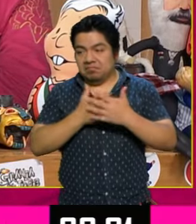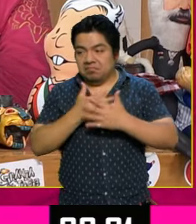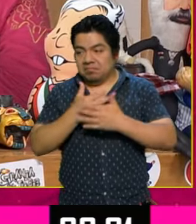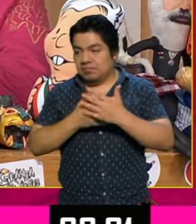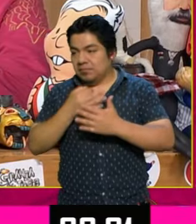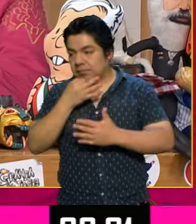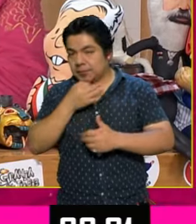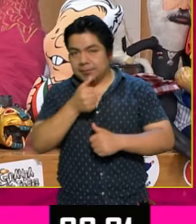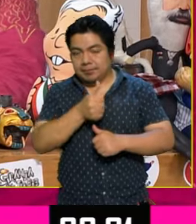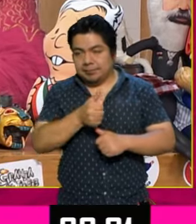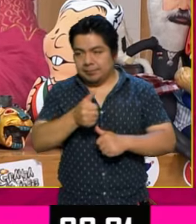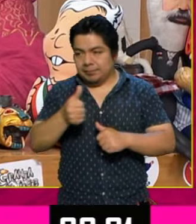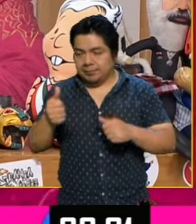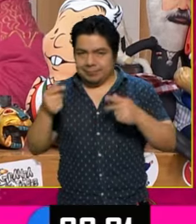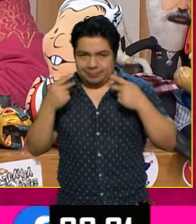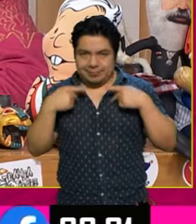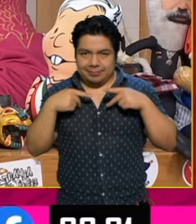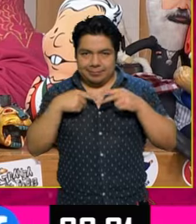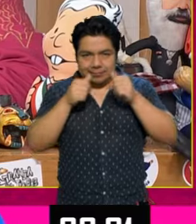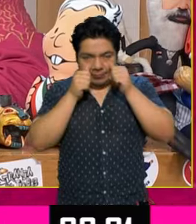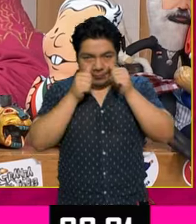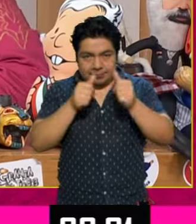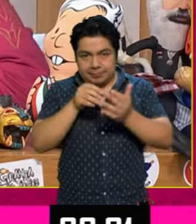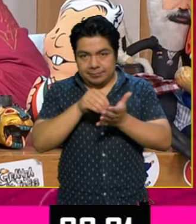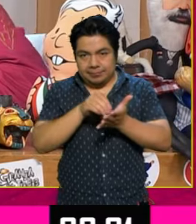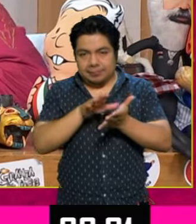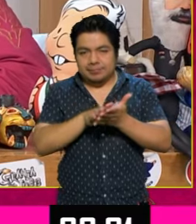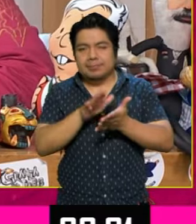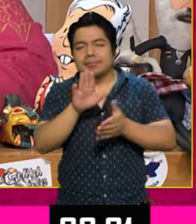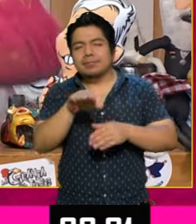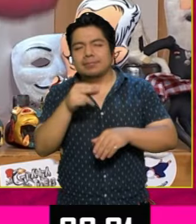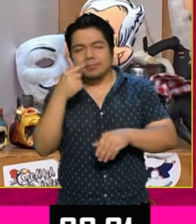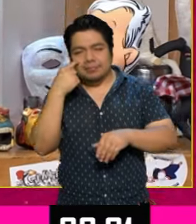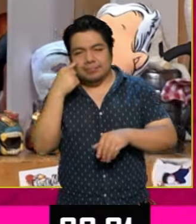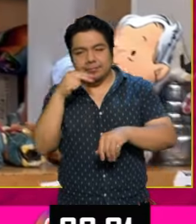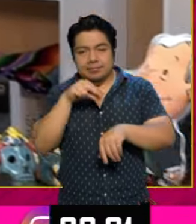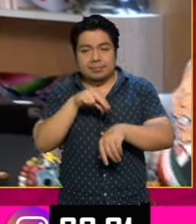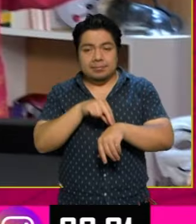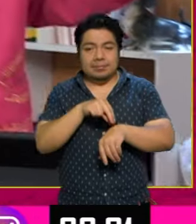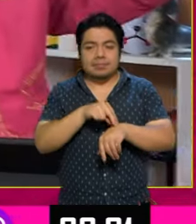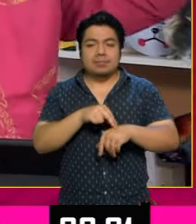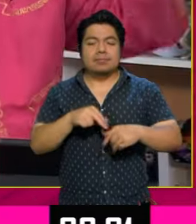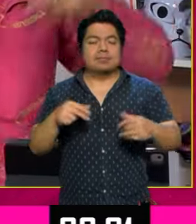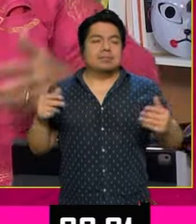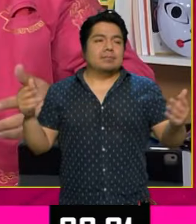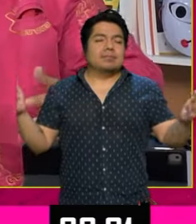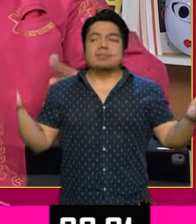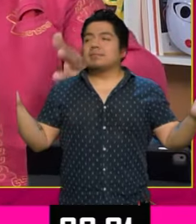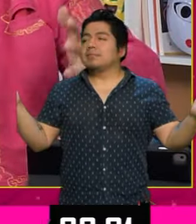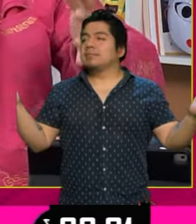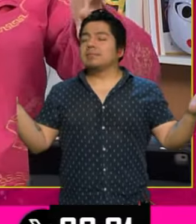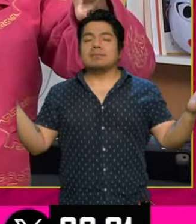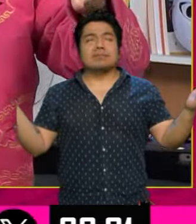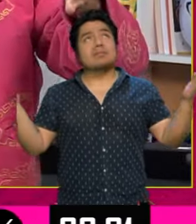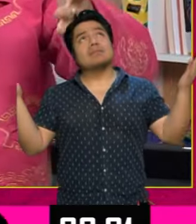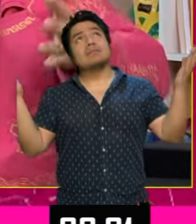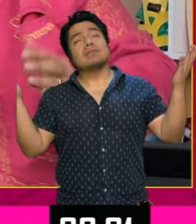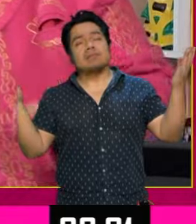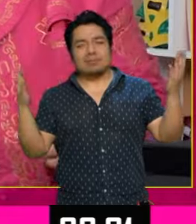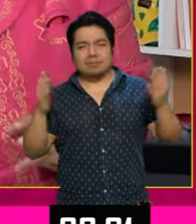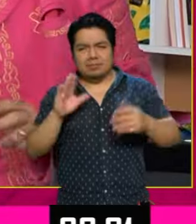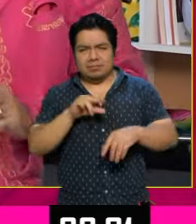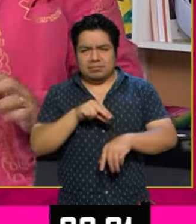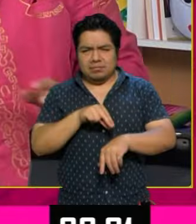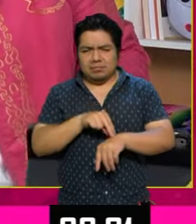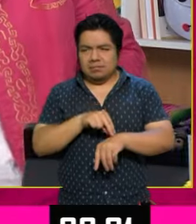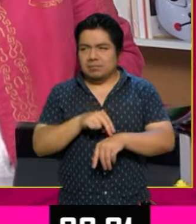no, cuando entran, cuando va un doctor a verlos, ¿a poco no entran así como un halo de Dios, así de superioridad, que dice,